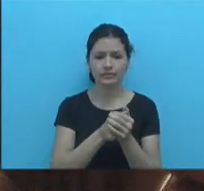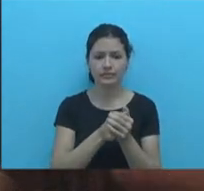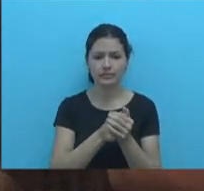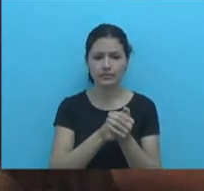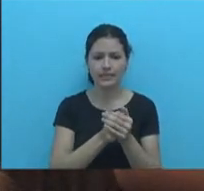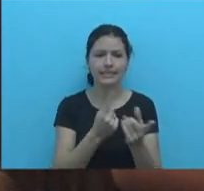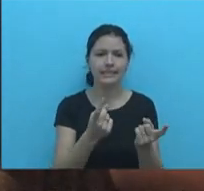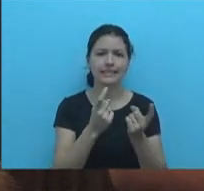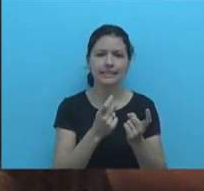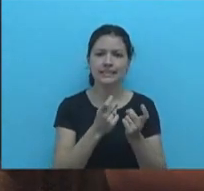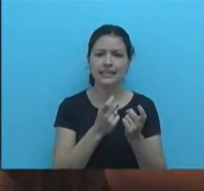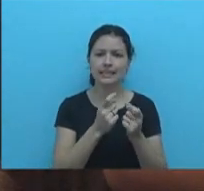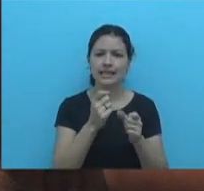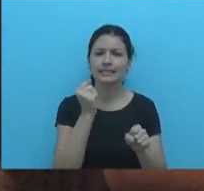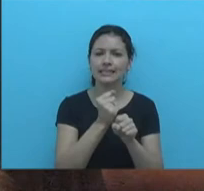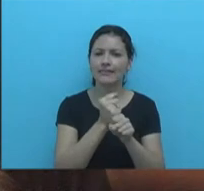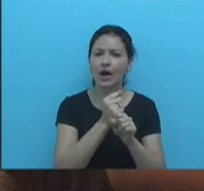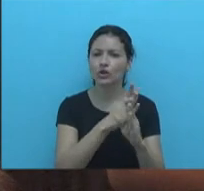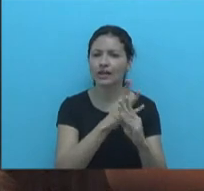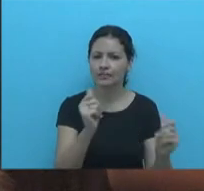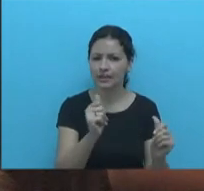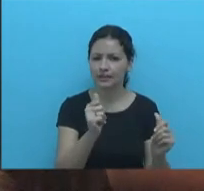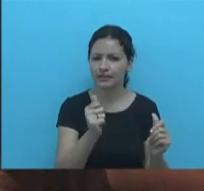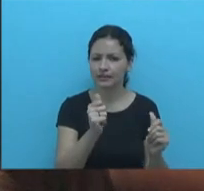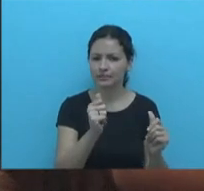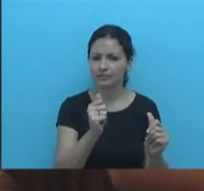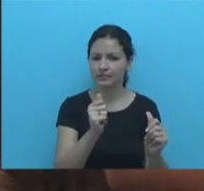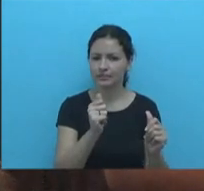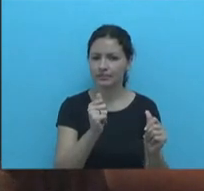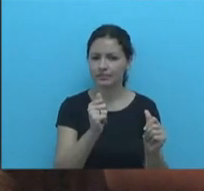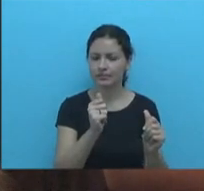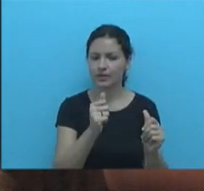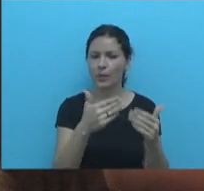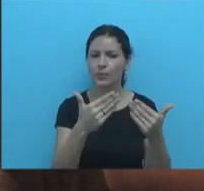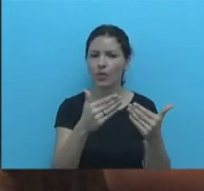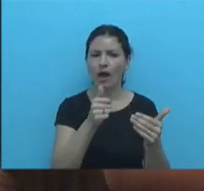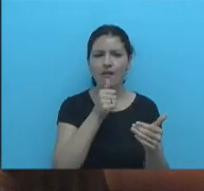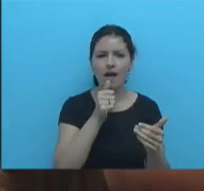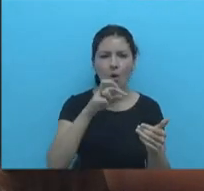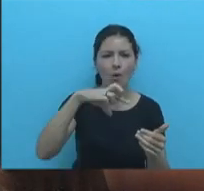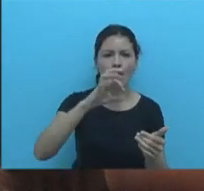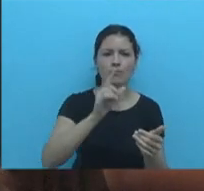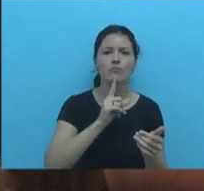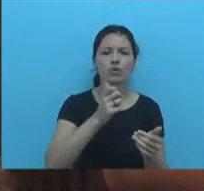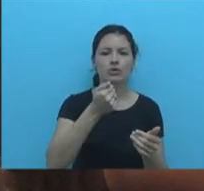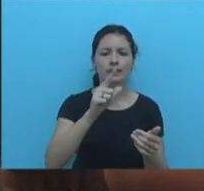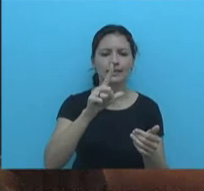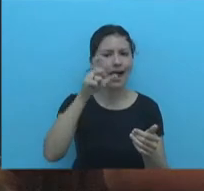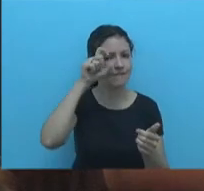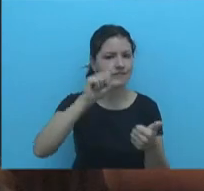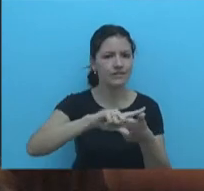de infraestructura pública que garantice servicios básicos como agua potable, luz eléctrica, entre